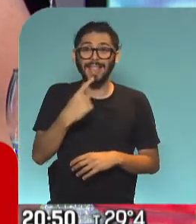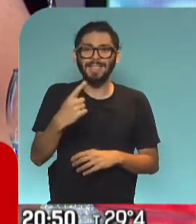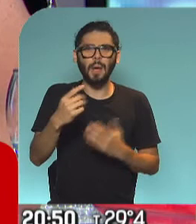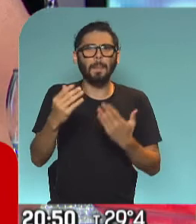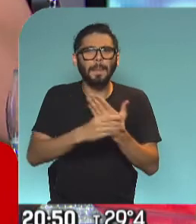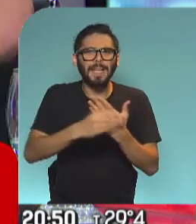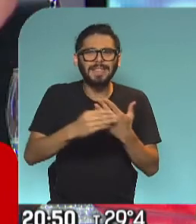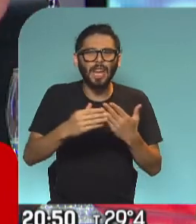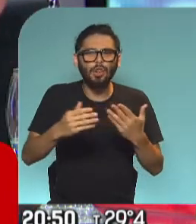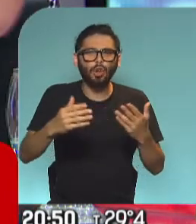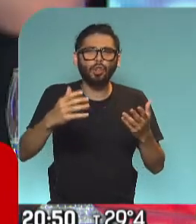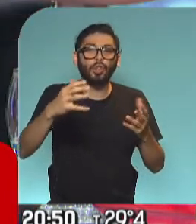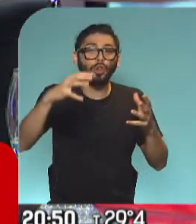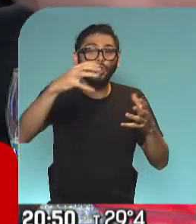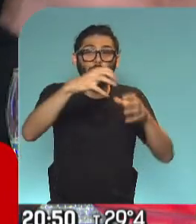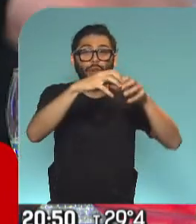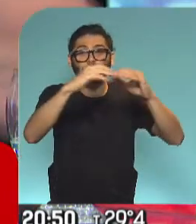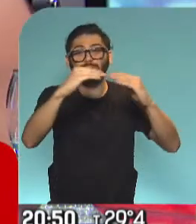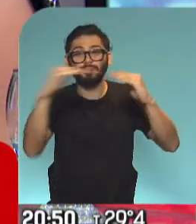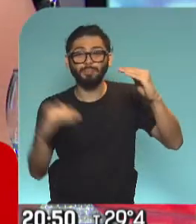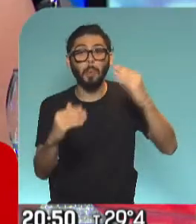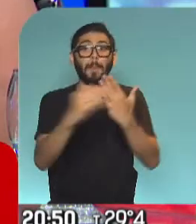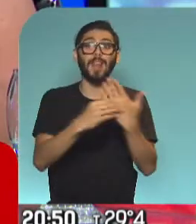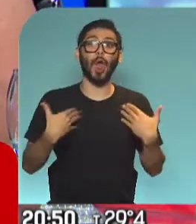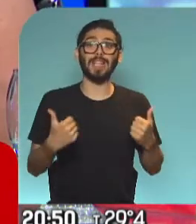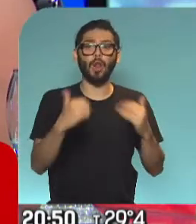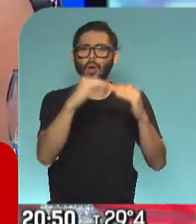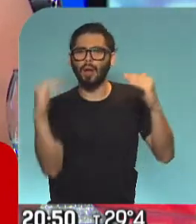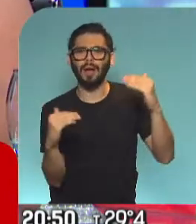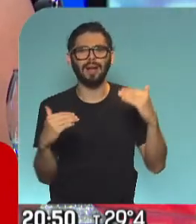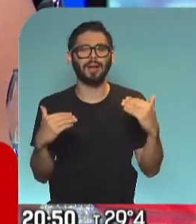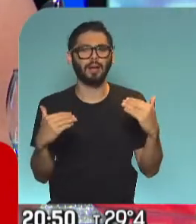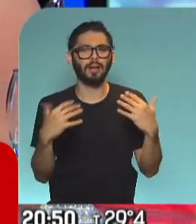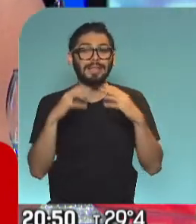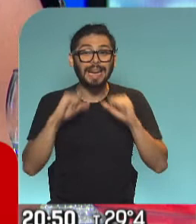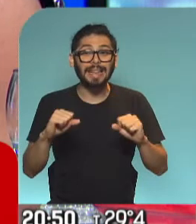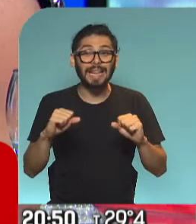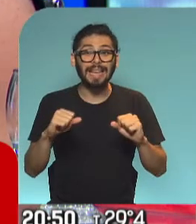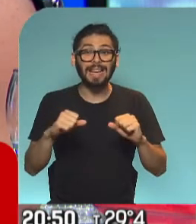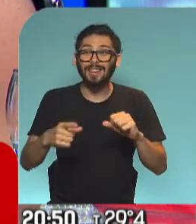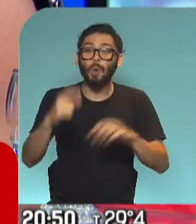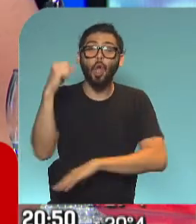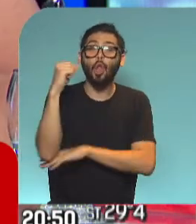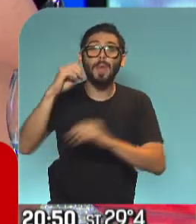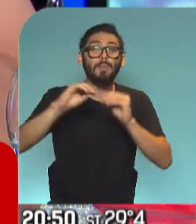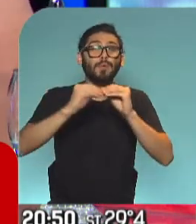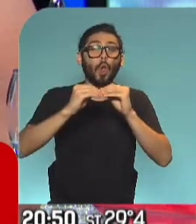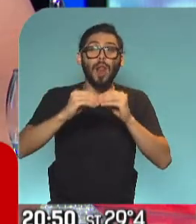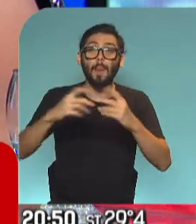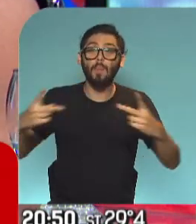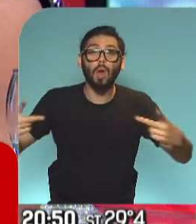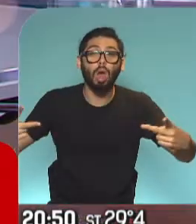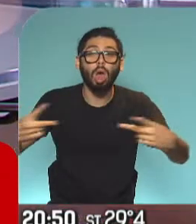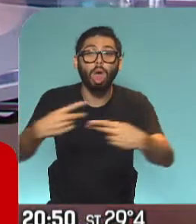ministerios el ministerio de salud pasar la secretaria digo eso no alcanzó no alcanzó para resolver un problema económico y de endeudamiento